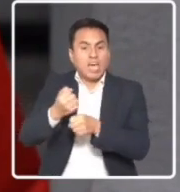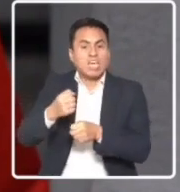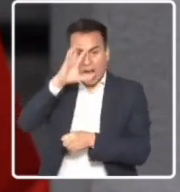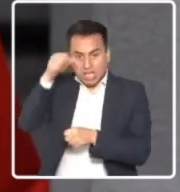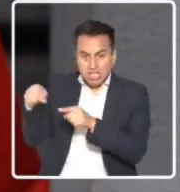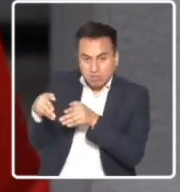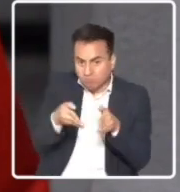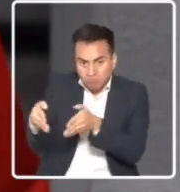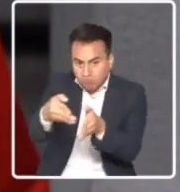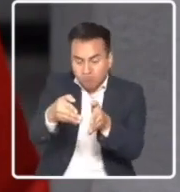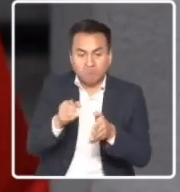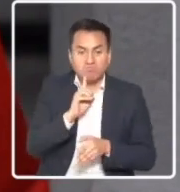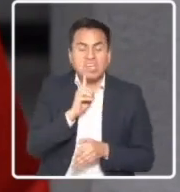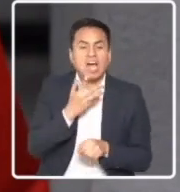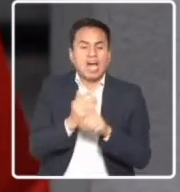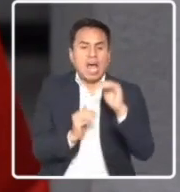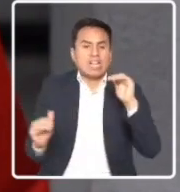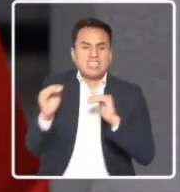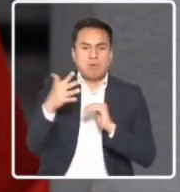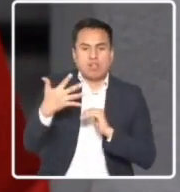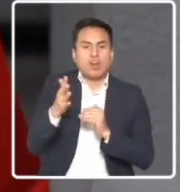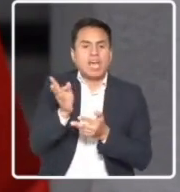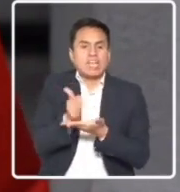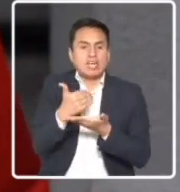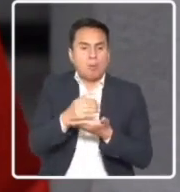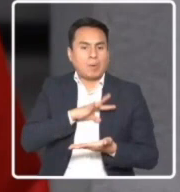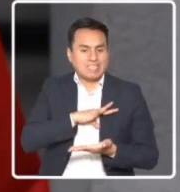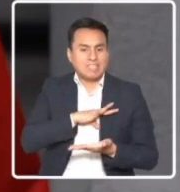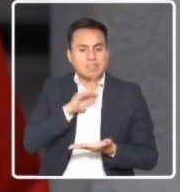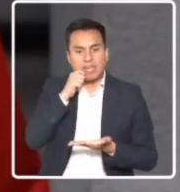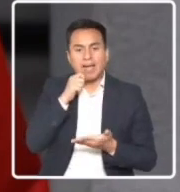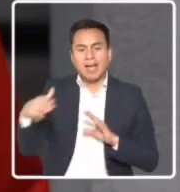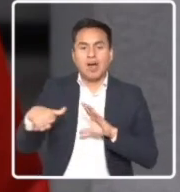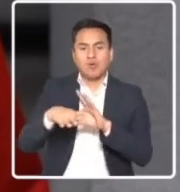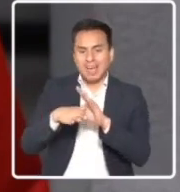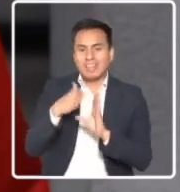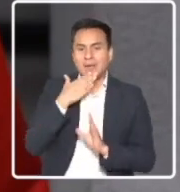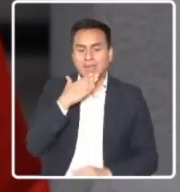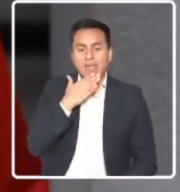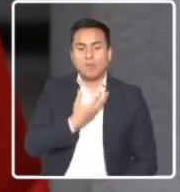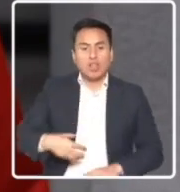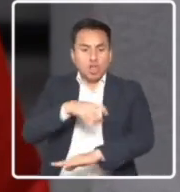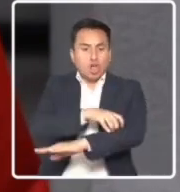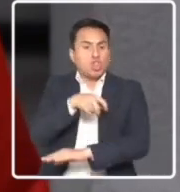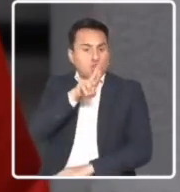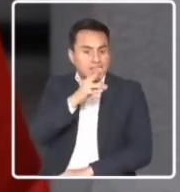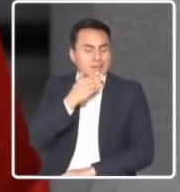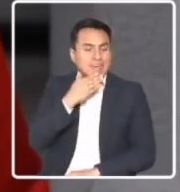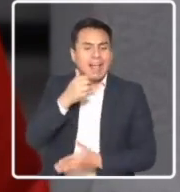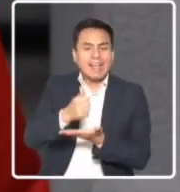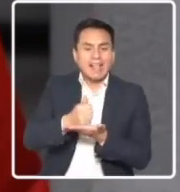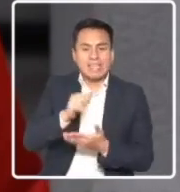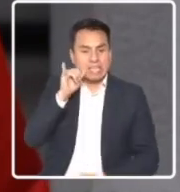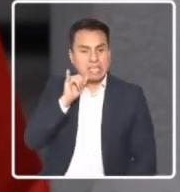Argentina. Posee un altísimo valor estratégico para Chile y por eso de hecho se van a juntar con gobernadores del norte y también con el alcalde de